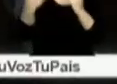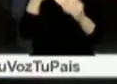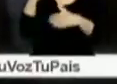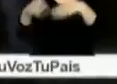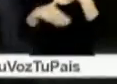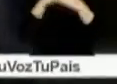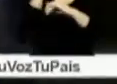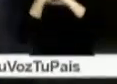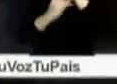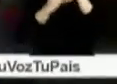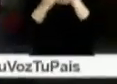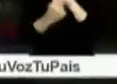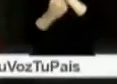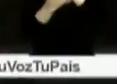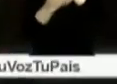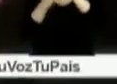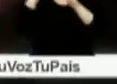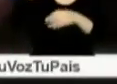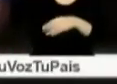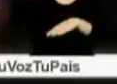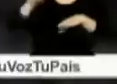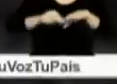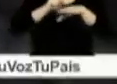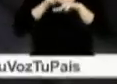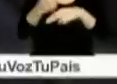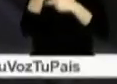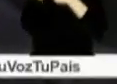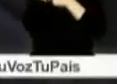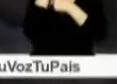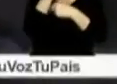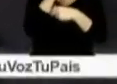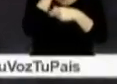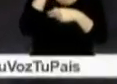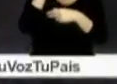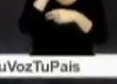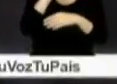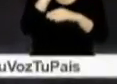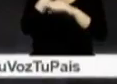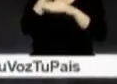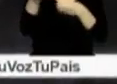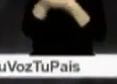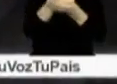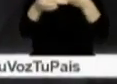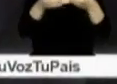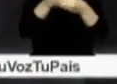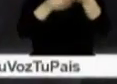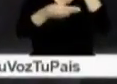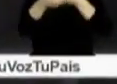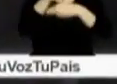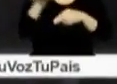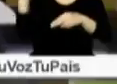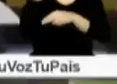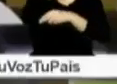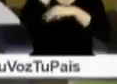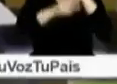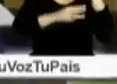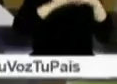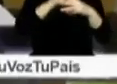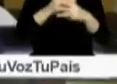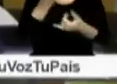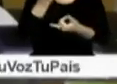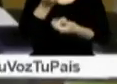nivel internacional por parte del gobierno nacional a través de Pro Ecuador y sus oficinas comerciales en todo el mundo